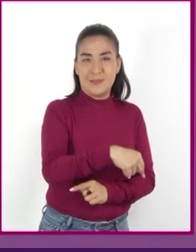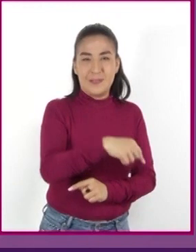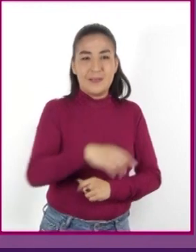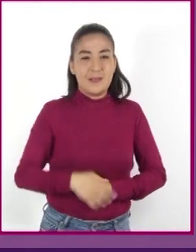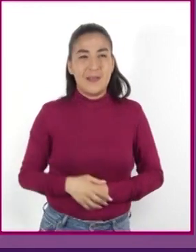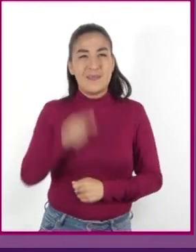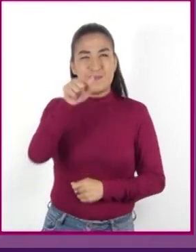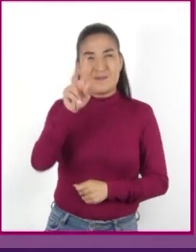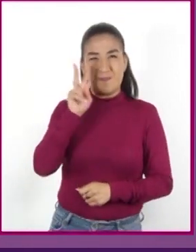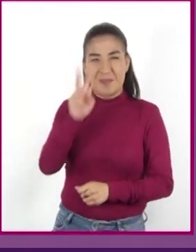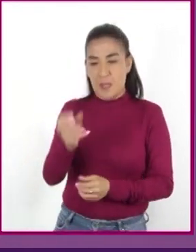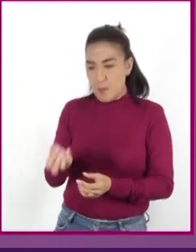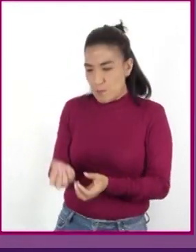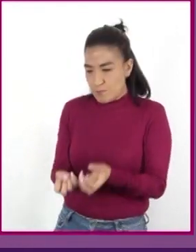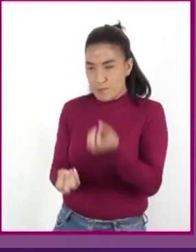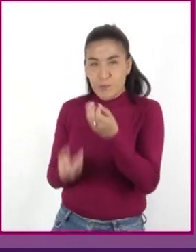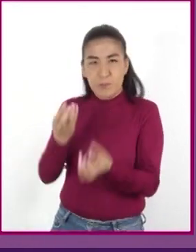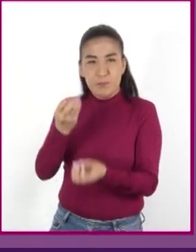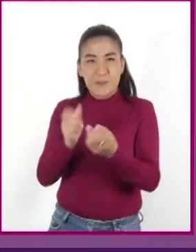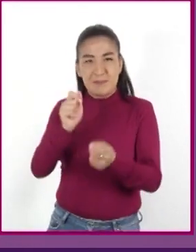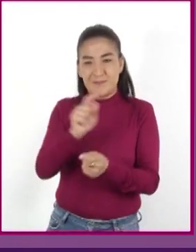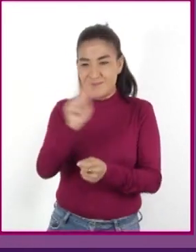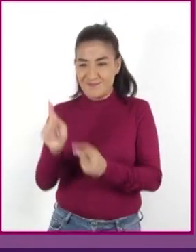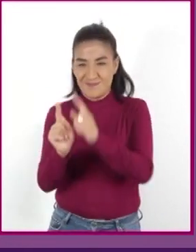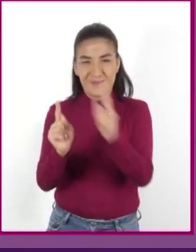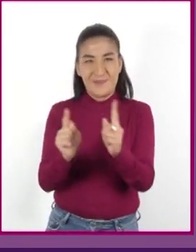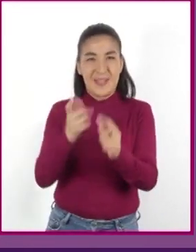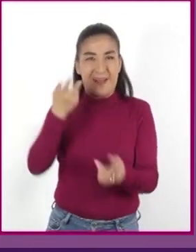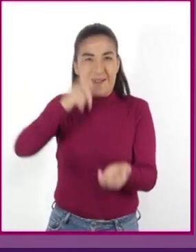¿Ven la burbuja en la parte superior de cada jeringa?